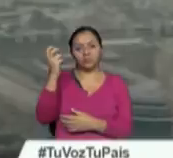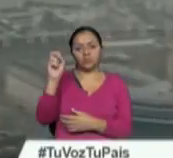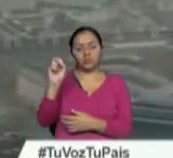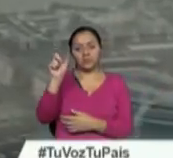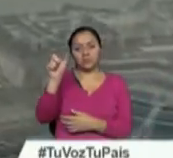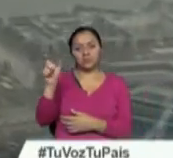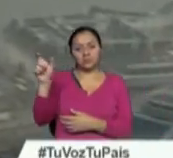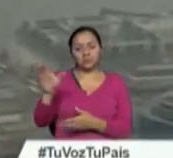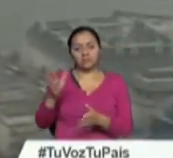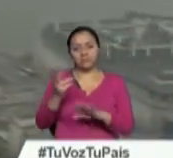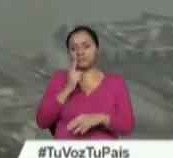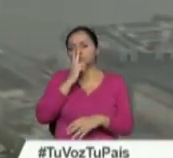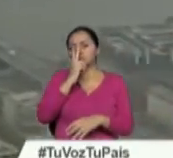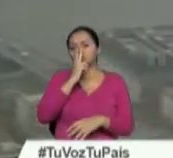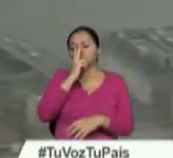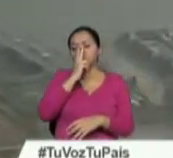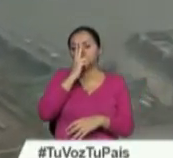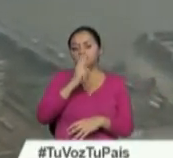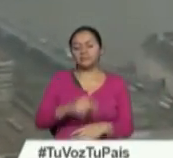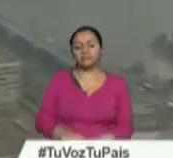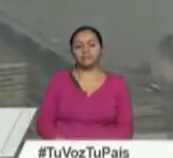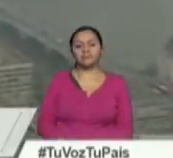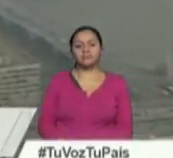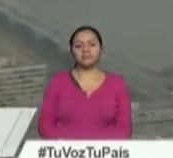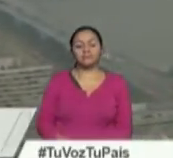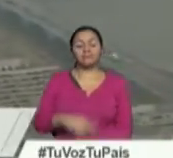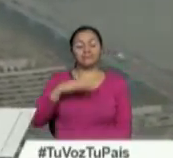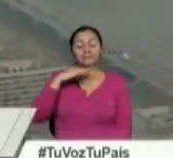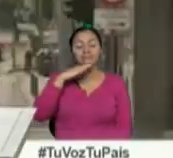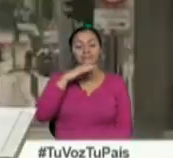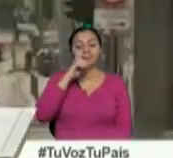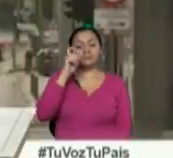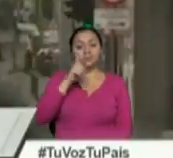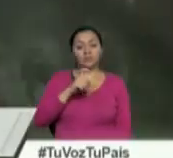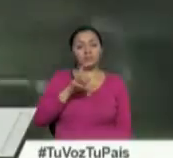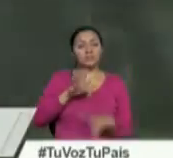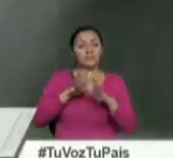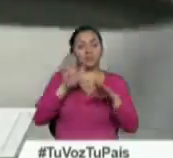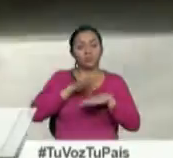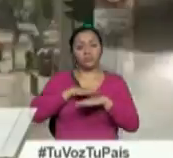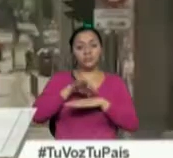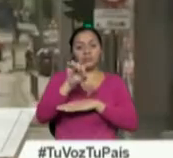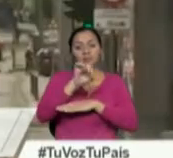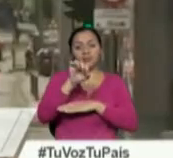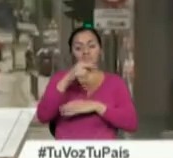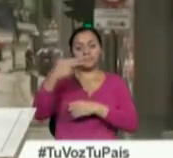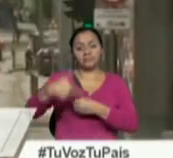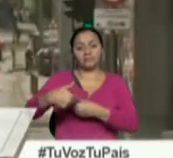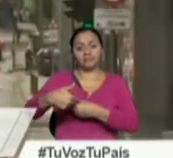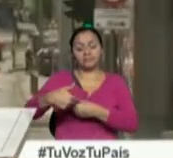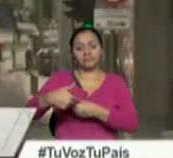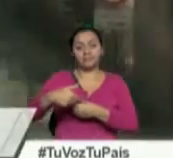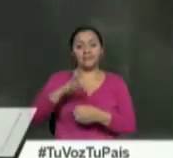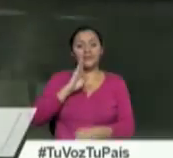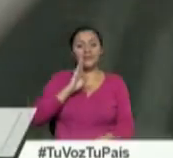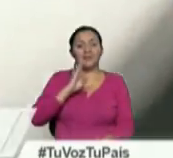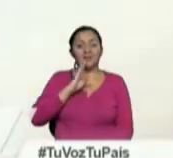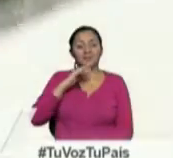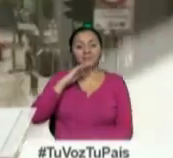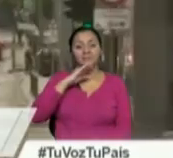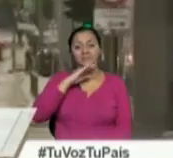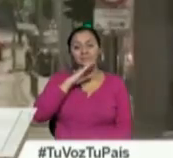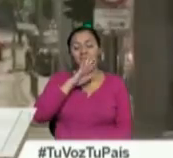prematura por respirar dióxido de nitrógeno, un gas causado en general por vehículos diésel. Y en Bélgica, la